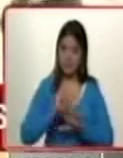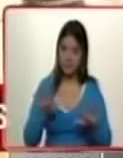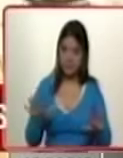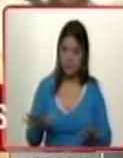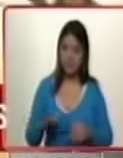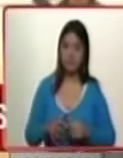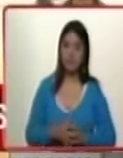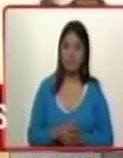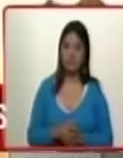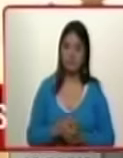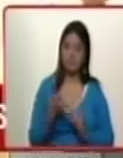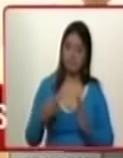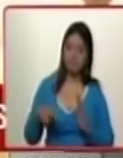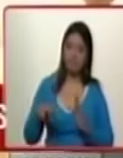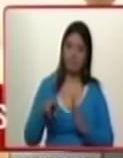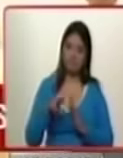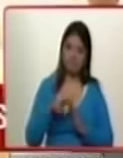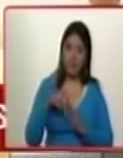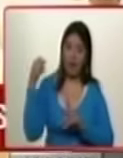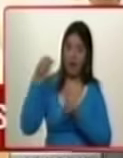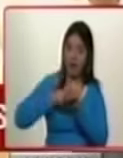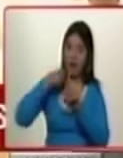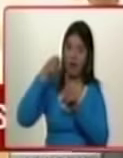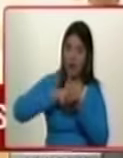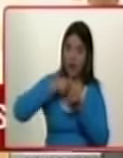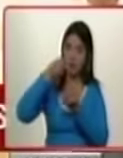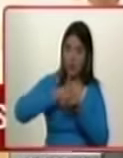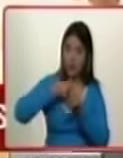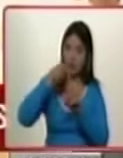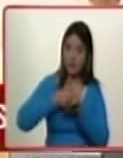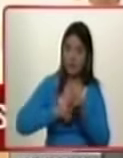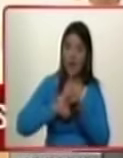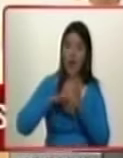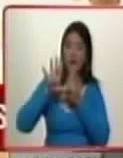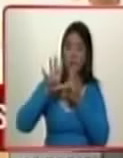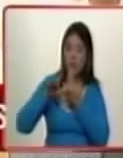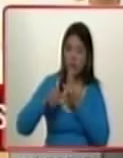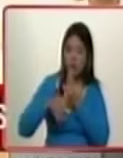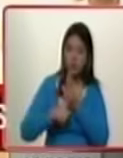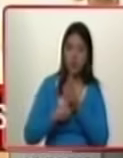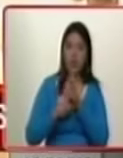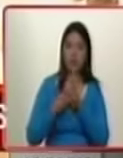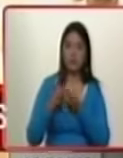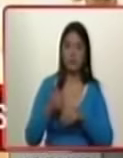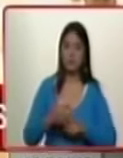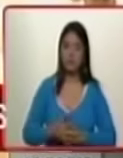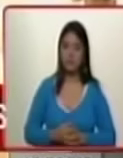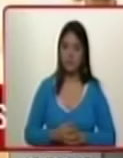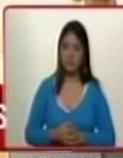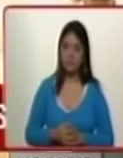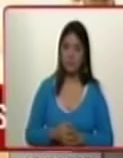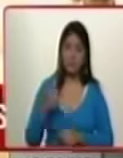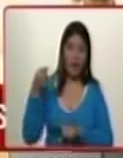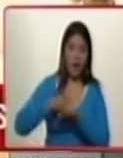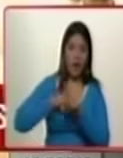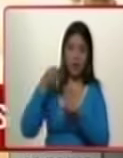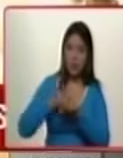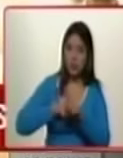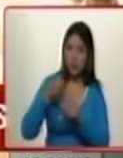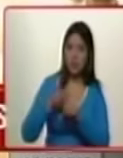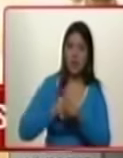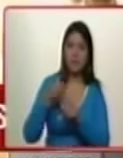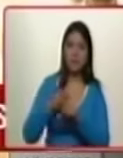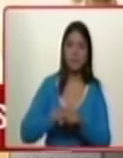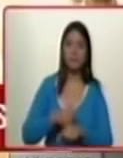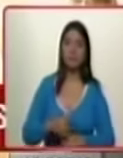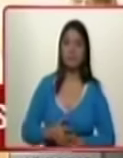haciendo hincapié en la lucha contra la corrupción en todos los niveles de gobierno, en la lucha contra